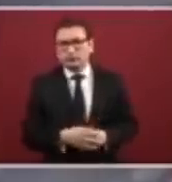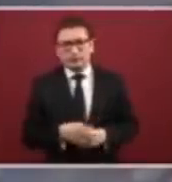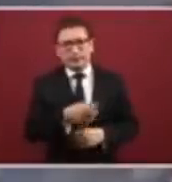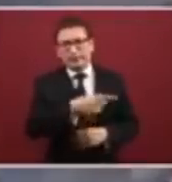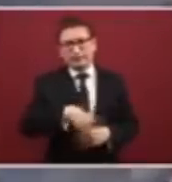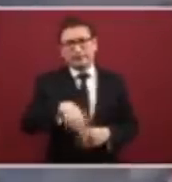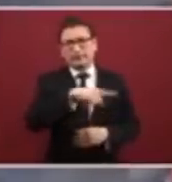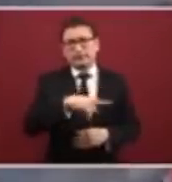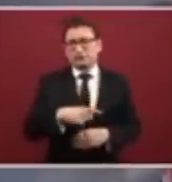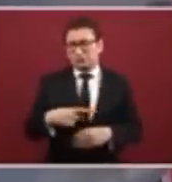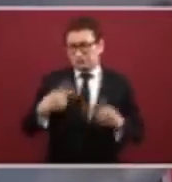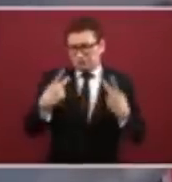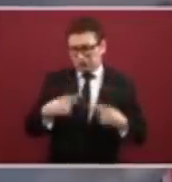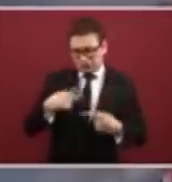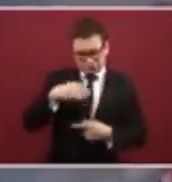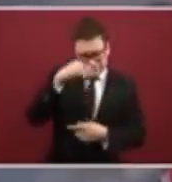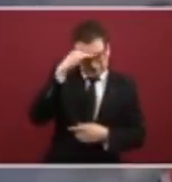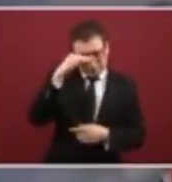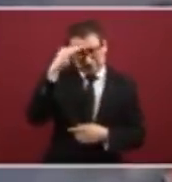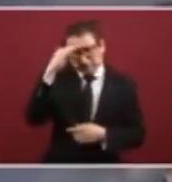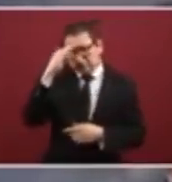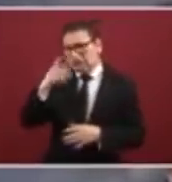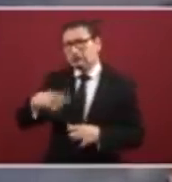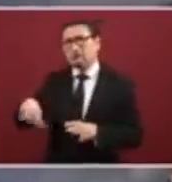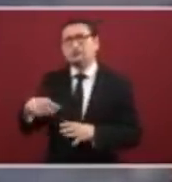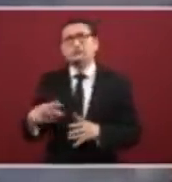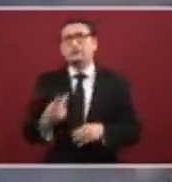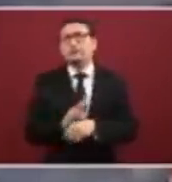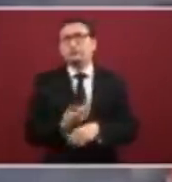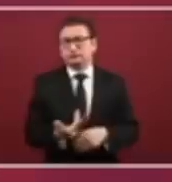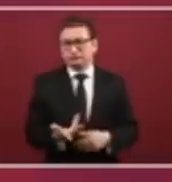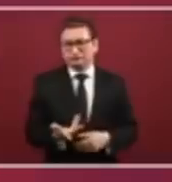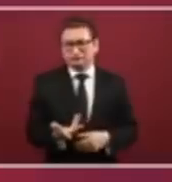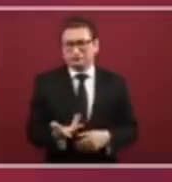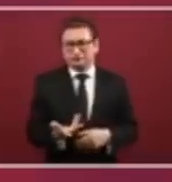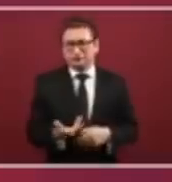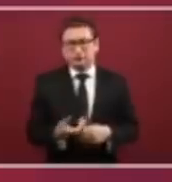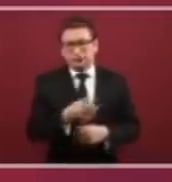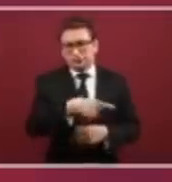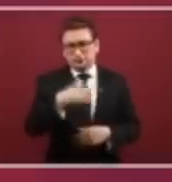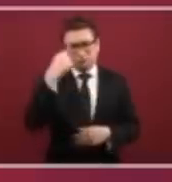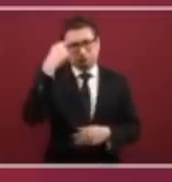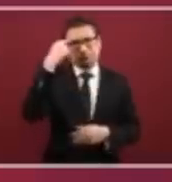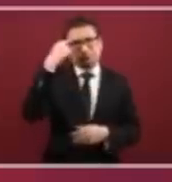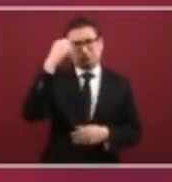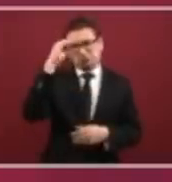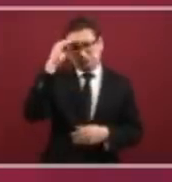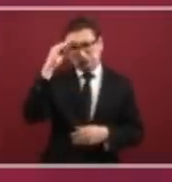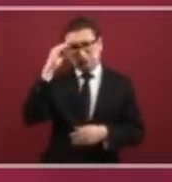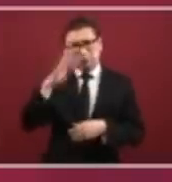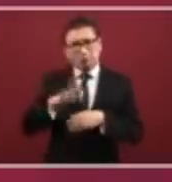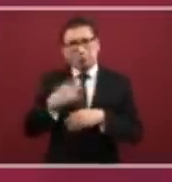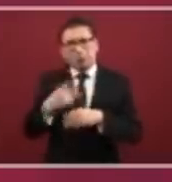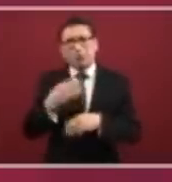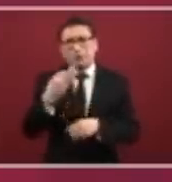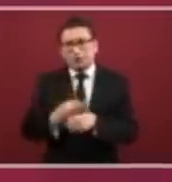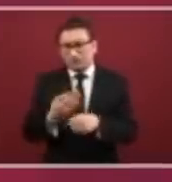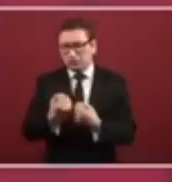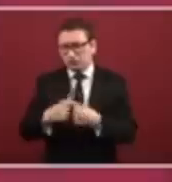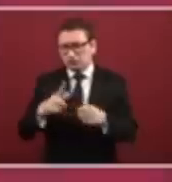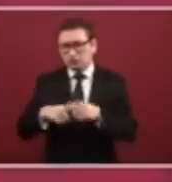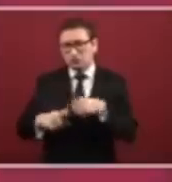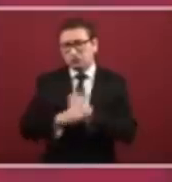pensaron en que iban a producir una descomposición social como la que estamos